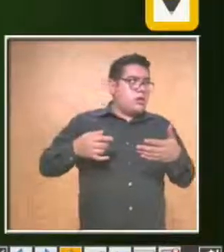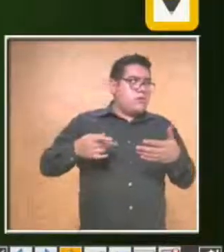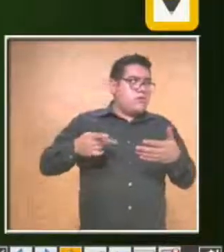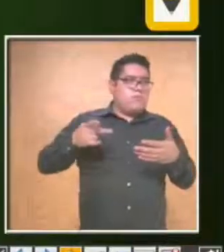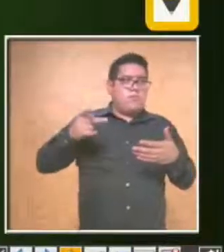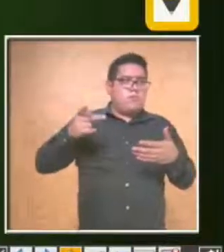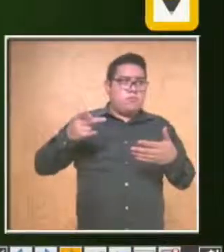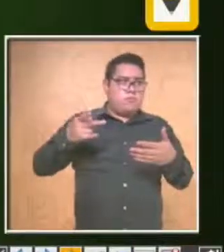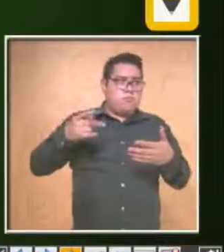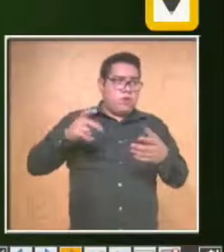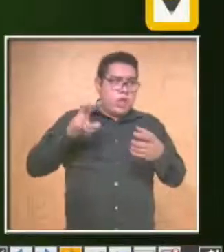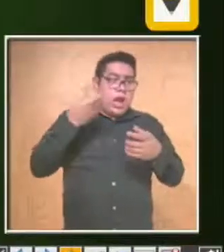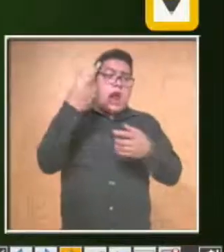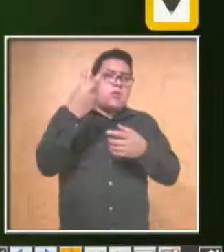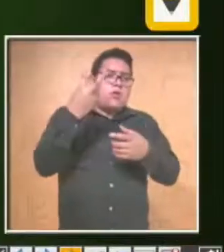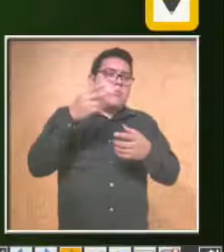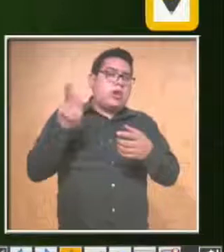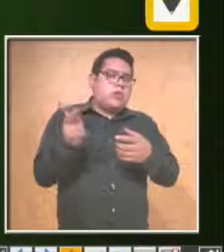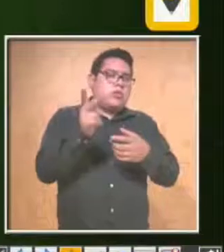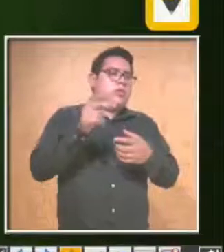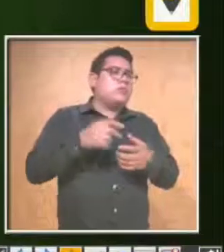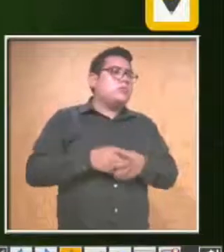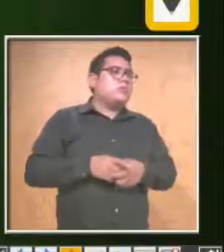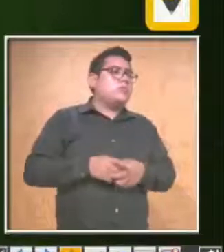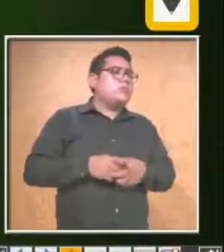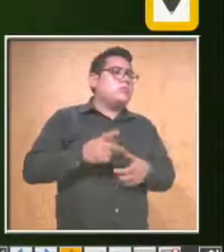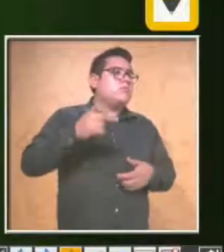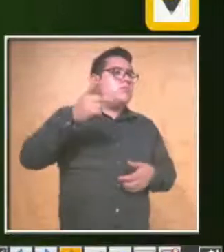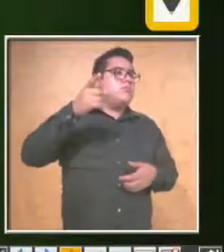proletariado, burguesía, nobleza.